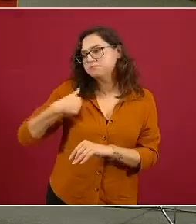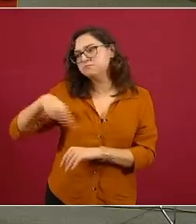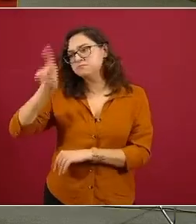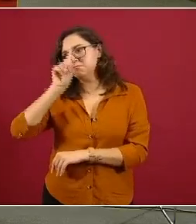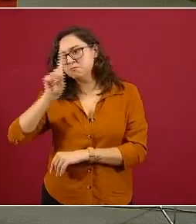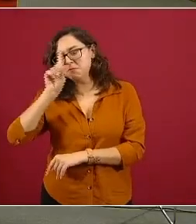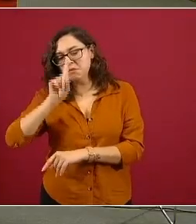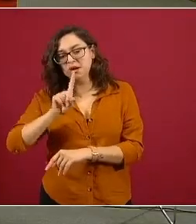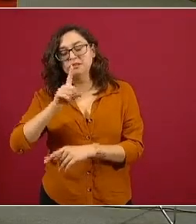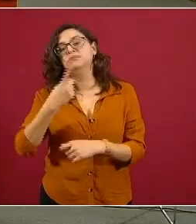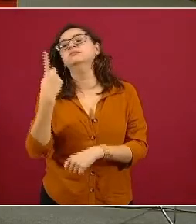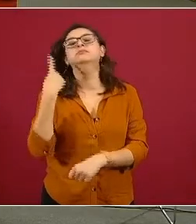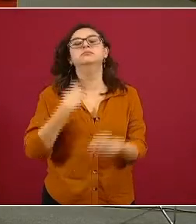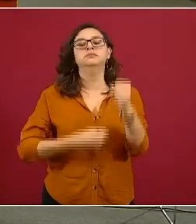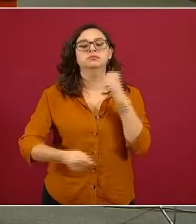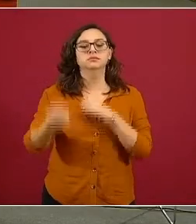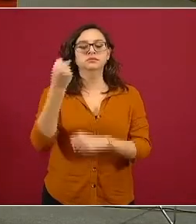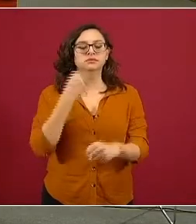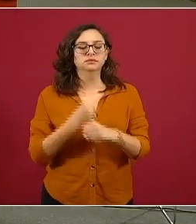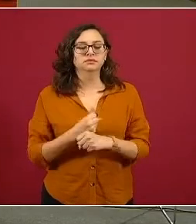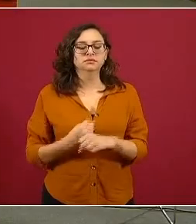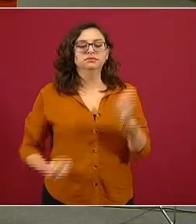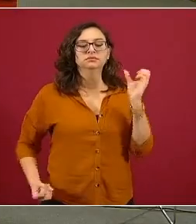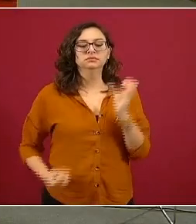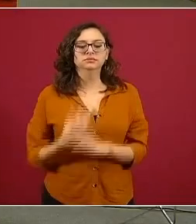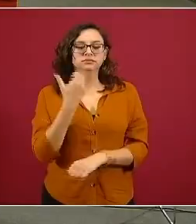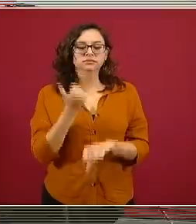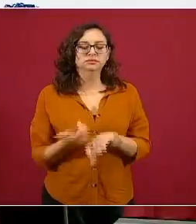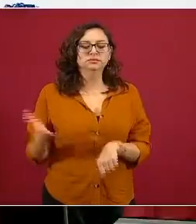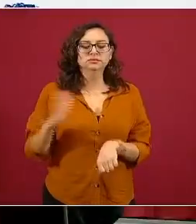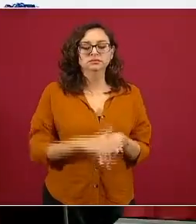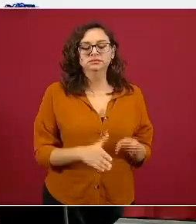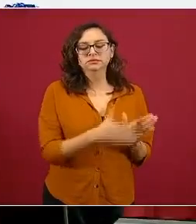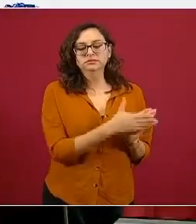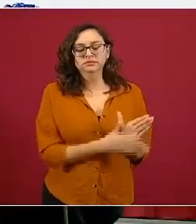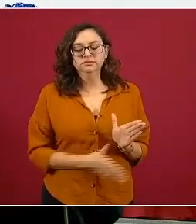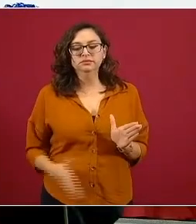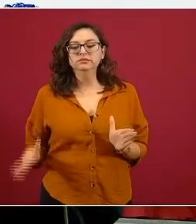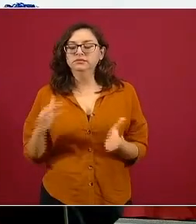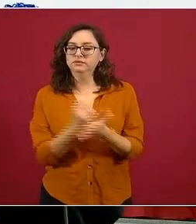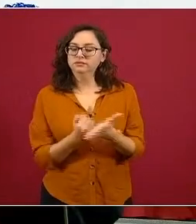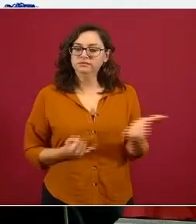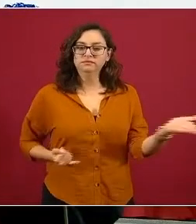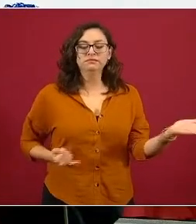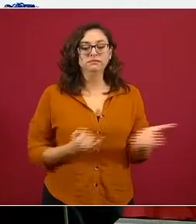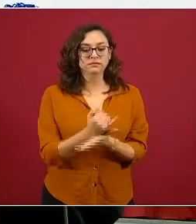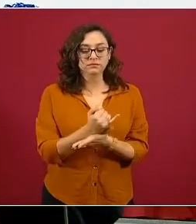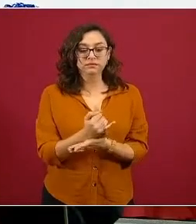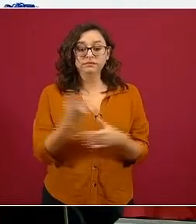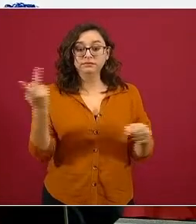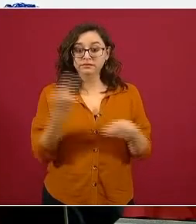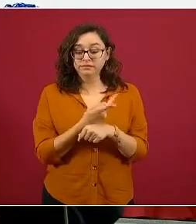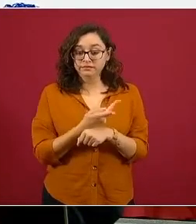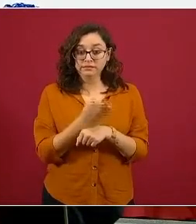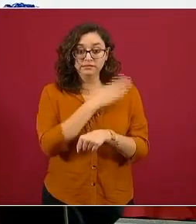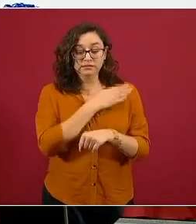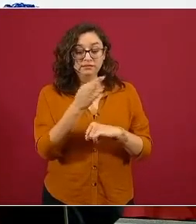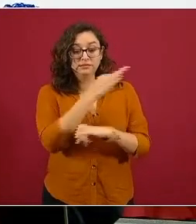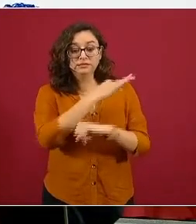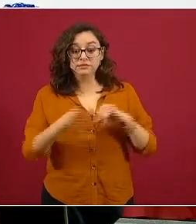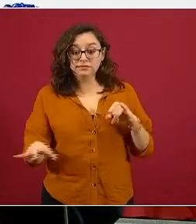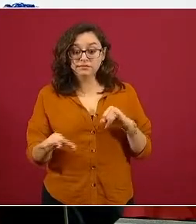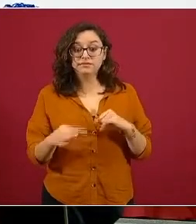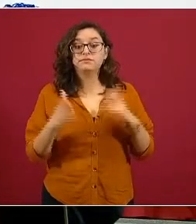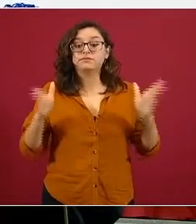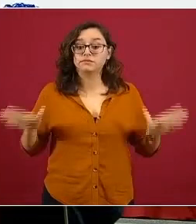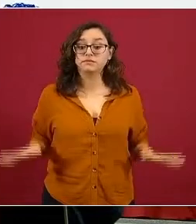desde el año pasado, con el inicio de esta nueva administración, se determinó que a través del Buen Fin, además